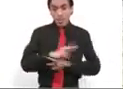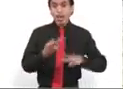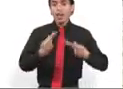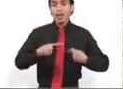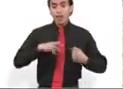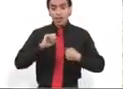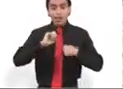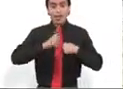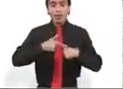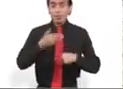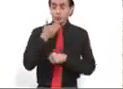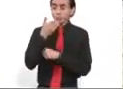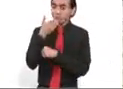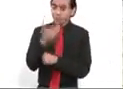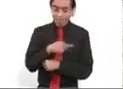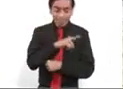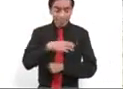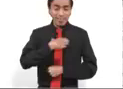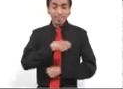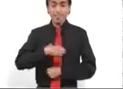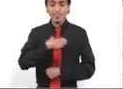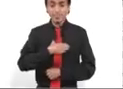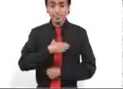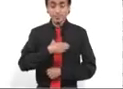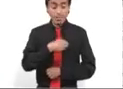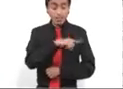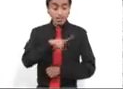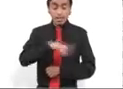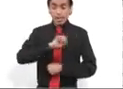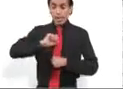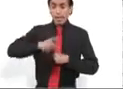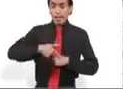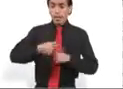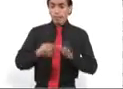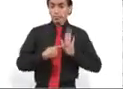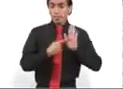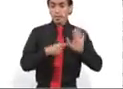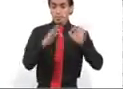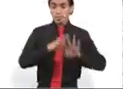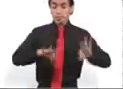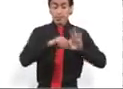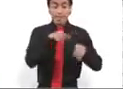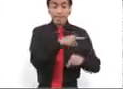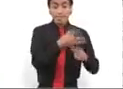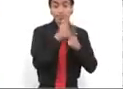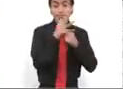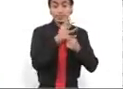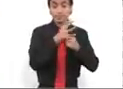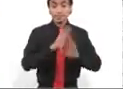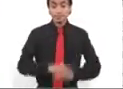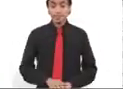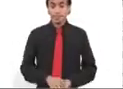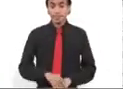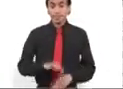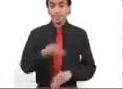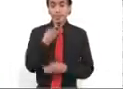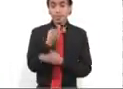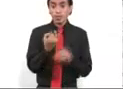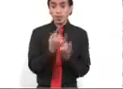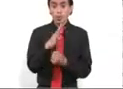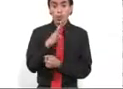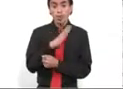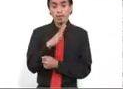con muy buenos ojos, la gente está muy contenta, y lo que ellos han resaltado, dicho por ellos mismos, es la reducción tan